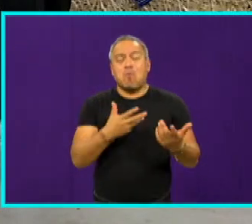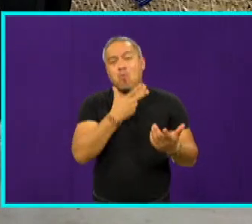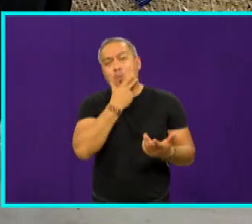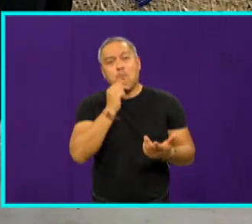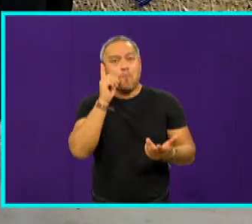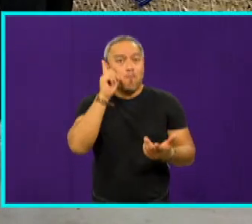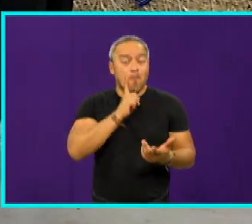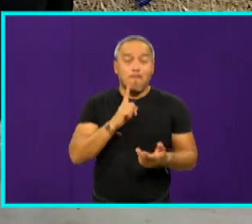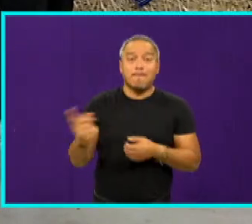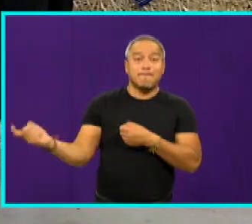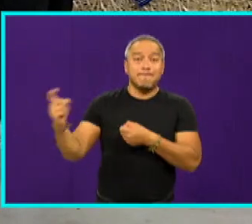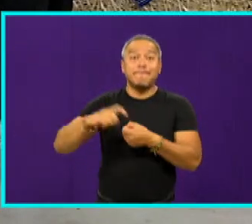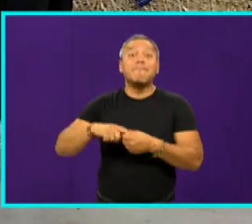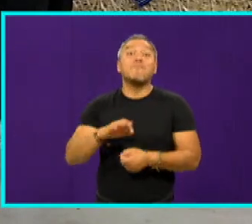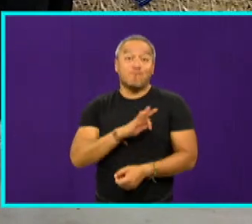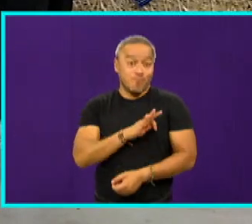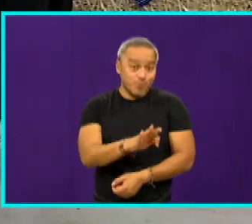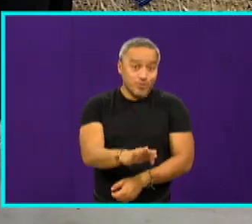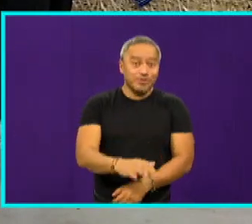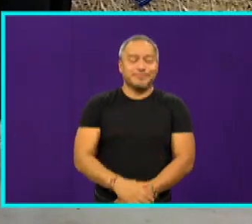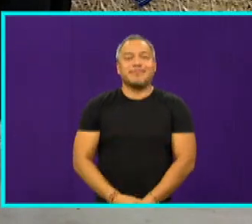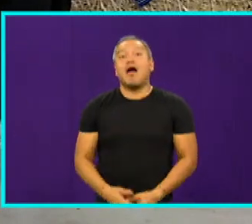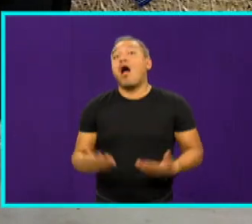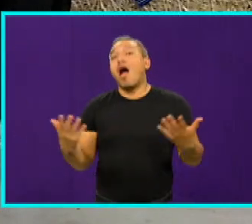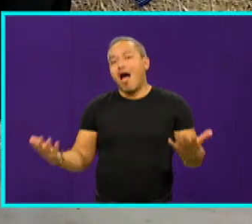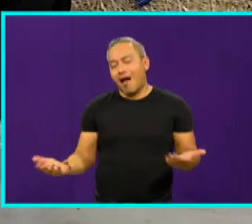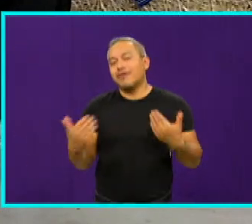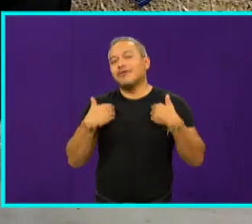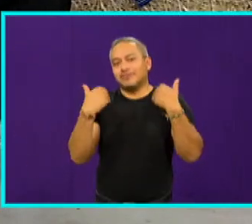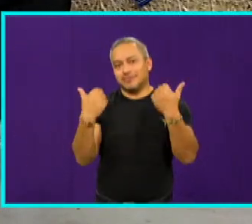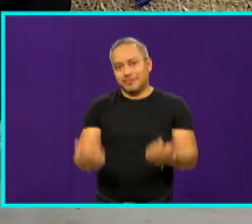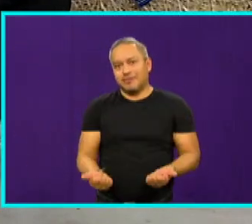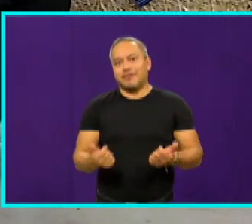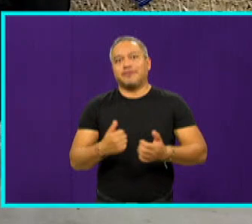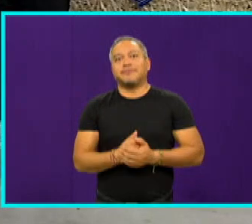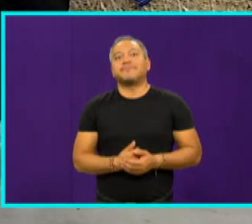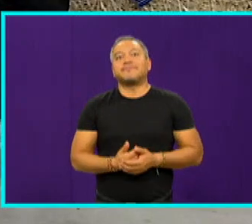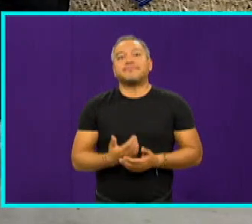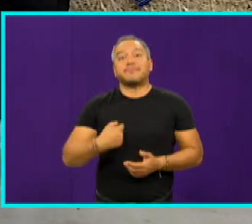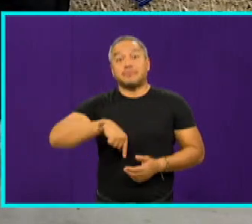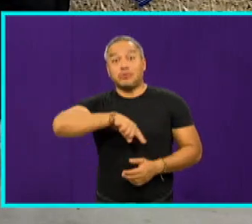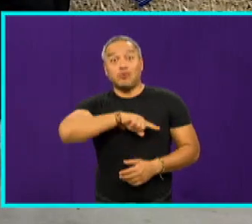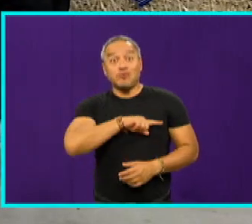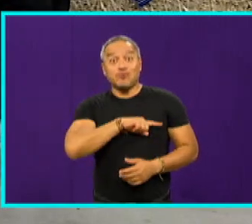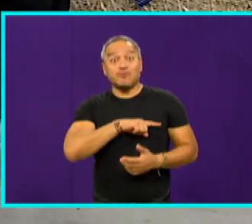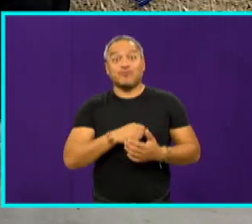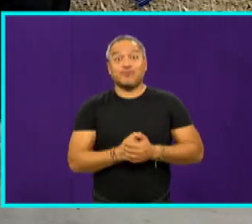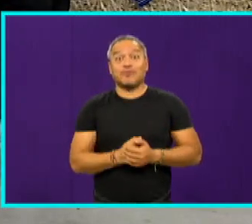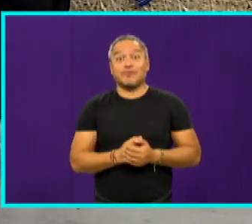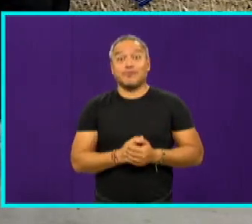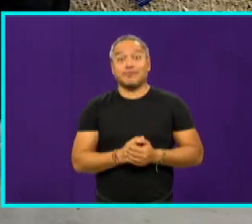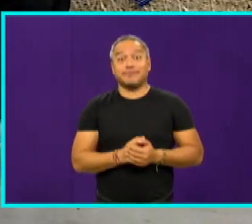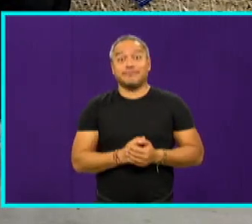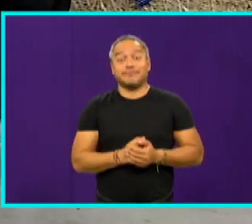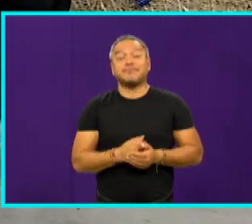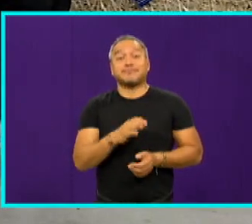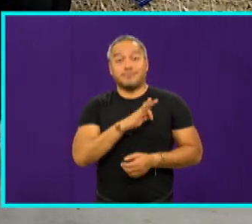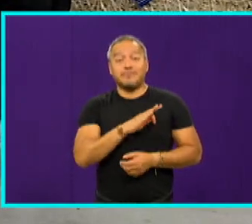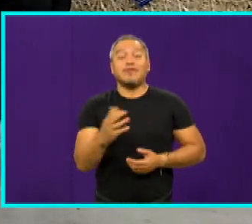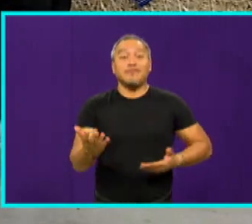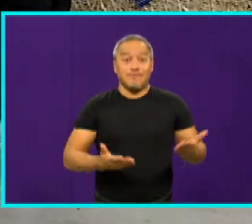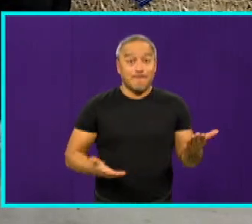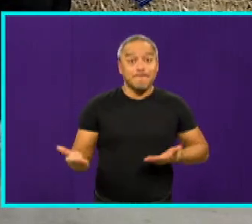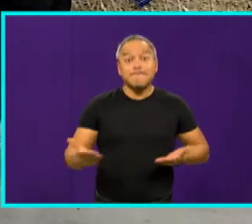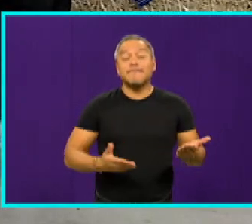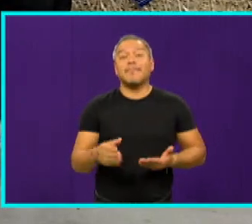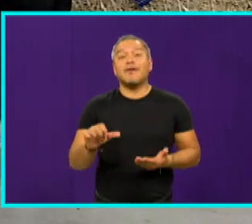adultos, pueden hacerlo. ¡Ay, me encanta! Ya nos vi con el profesor Jeje siendo parte del Ballet Eclipse y sacando uno de estos mix que nos han presentado